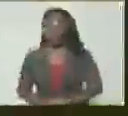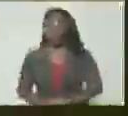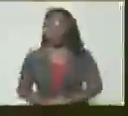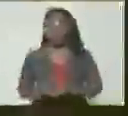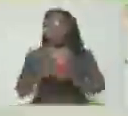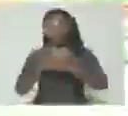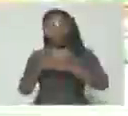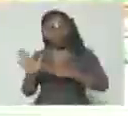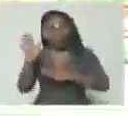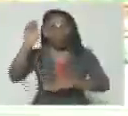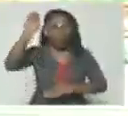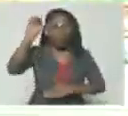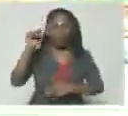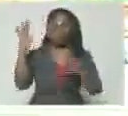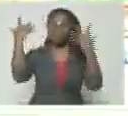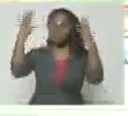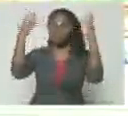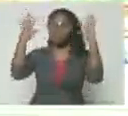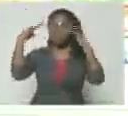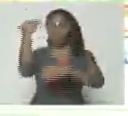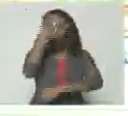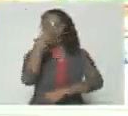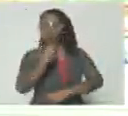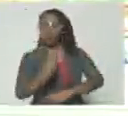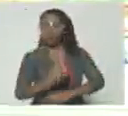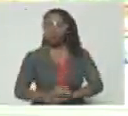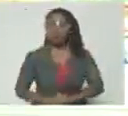al futuro. Un aplauso a esta juventud. Así es, presidente.